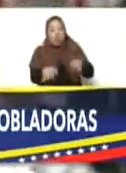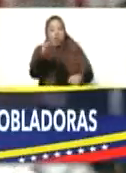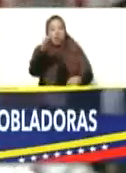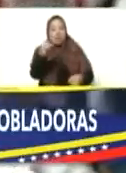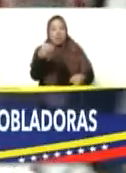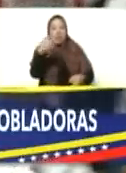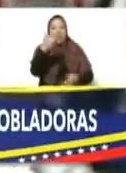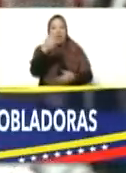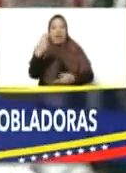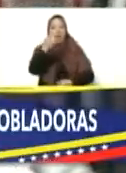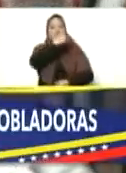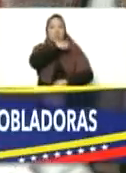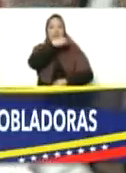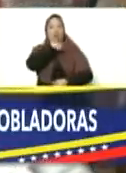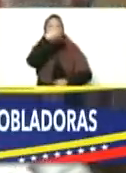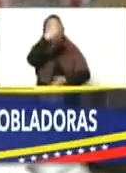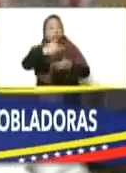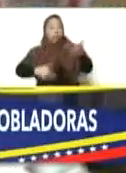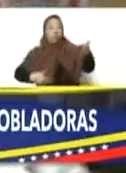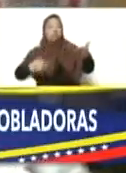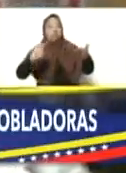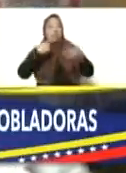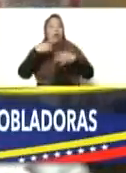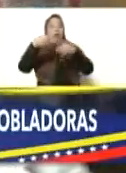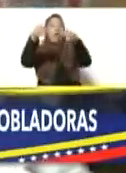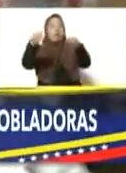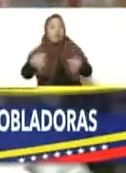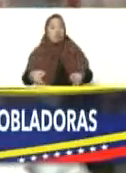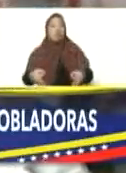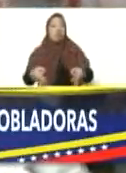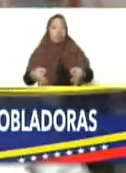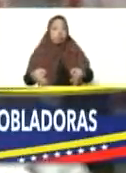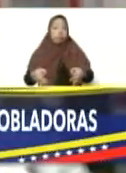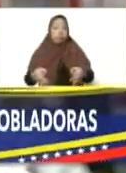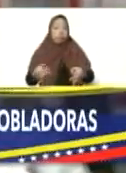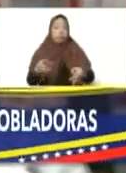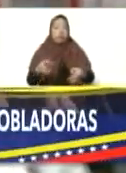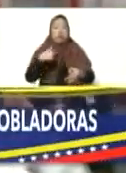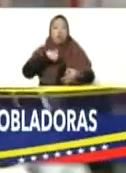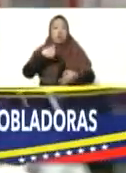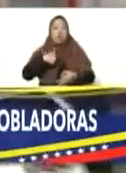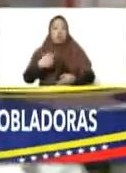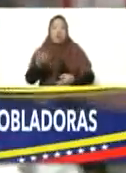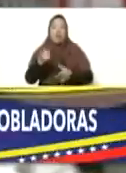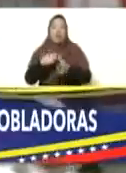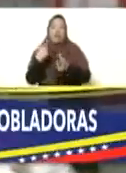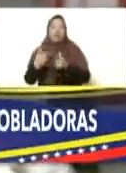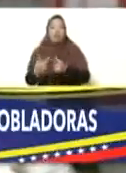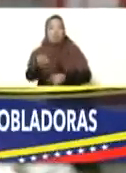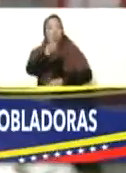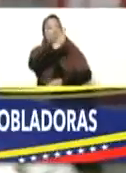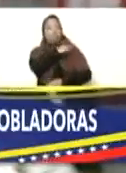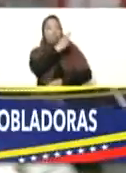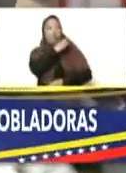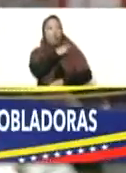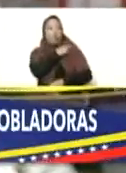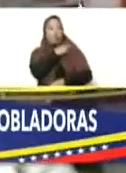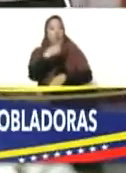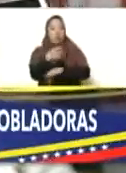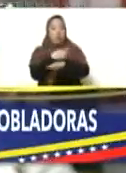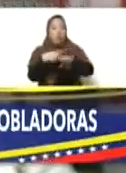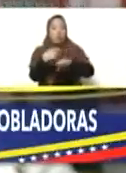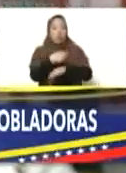sentencia y entonces hay que bueno otra vez usted como jefe de estado llamar a un consejo de estado no sé